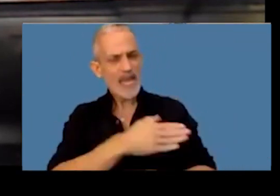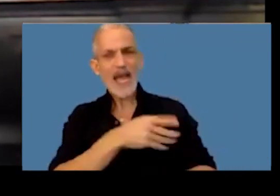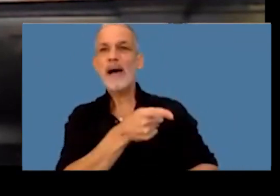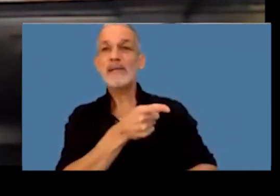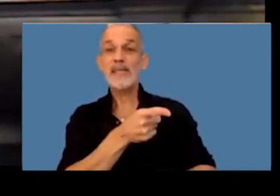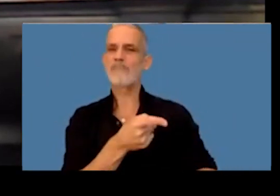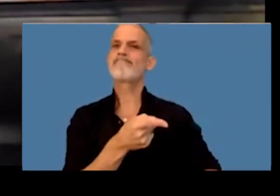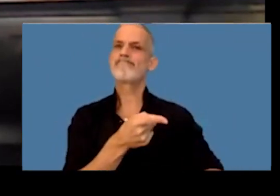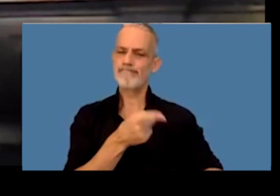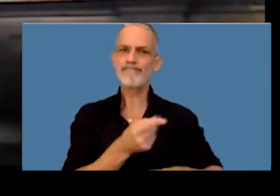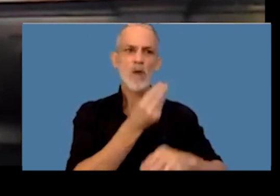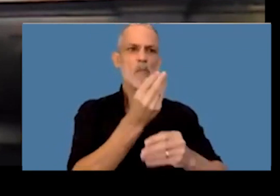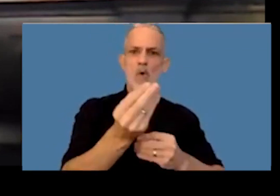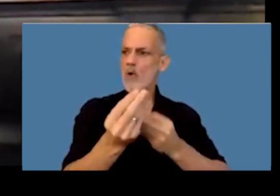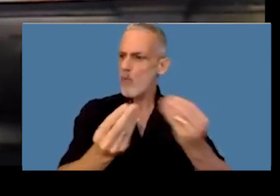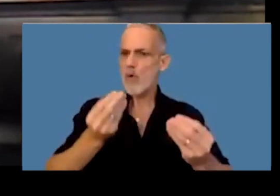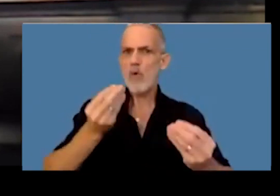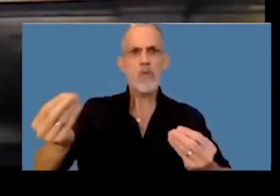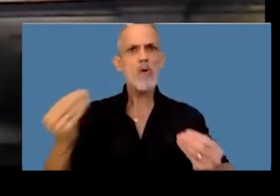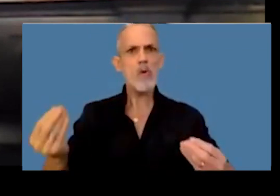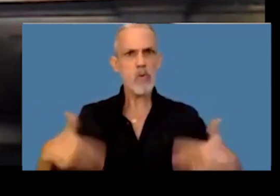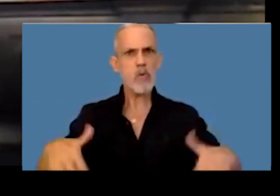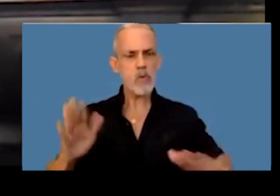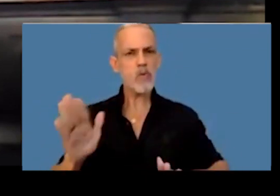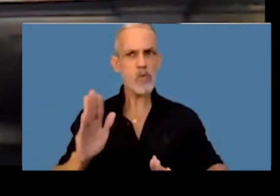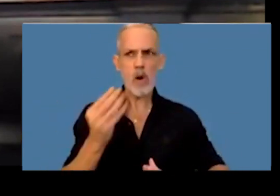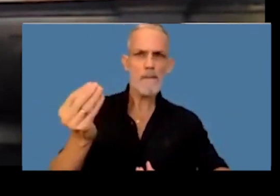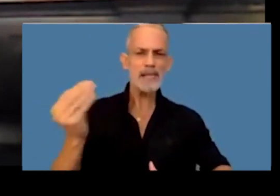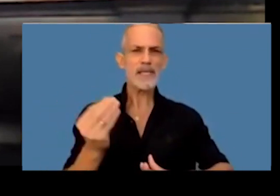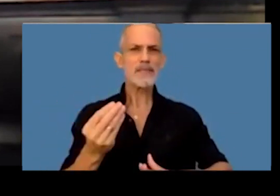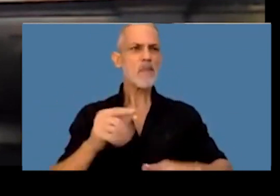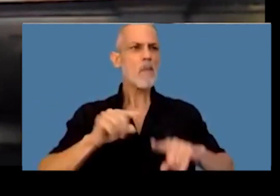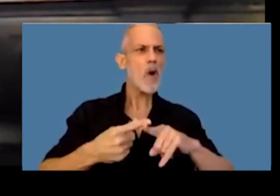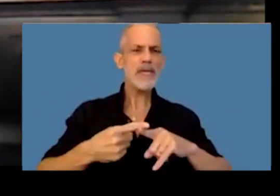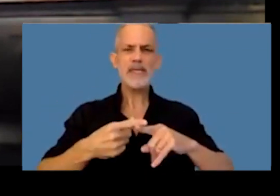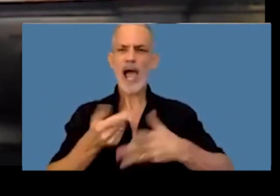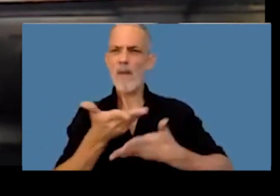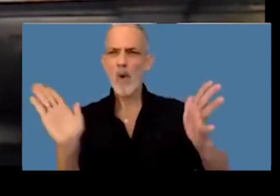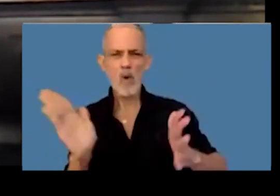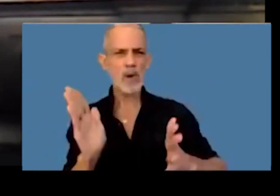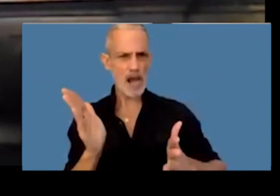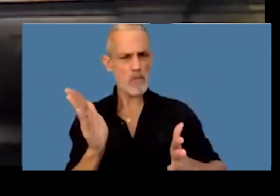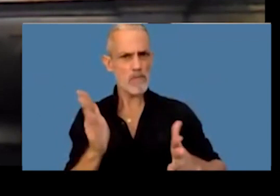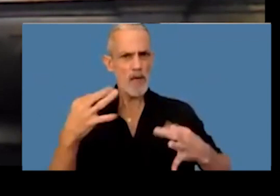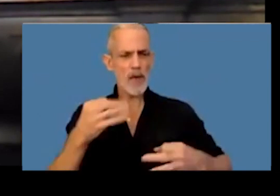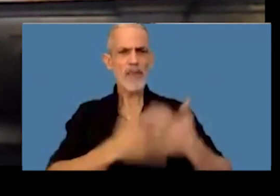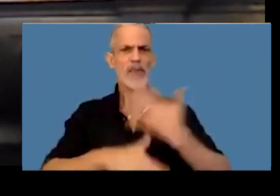a estar presente en la agenda política y estar presente en la agenda política, en la agenda pública, comience